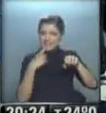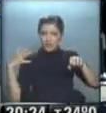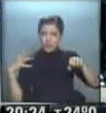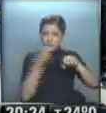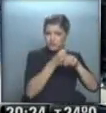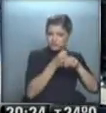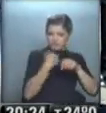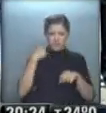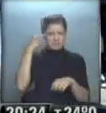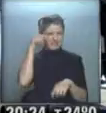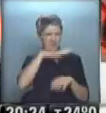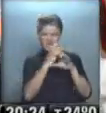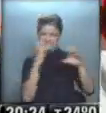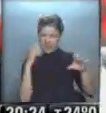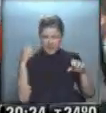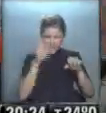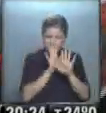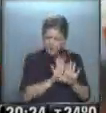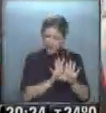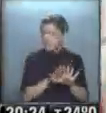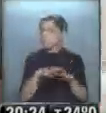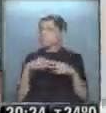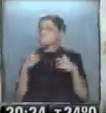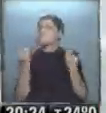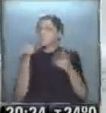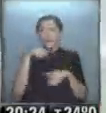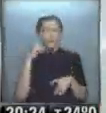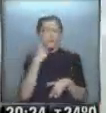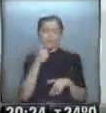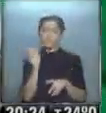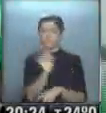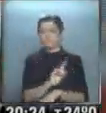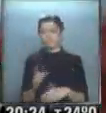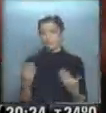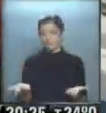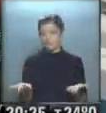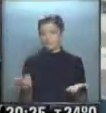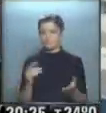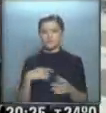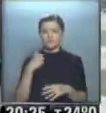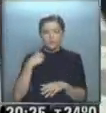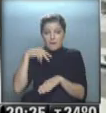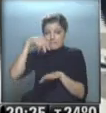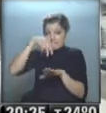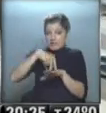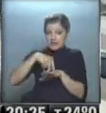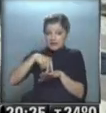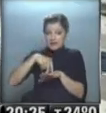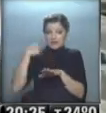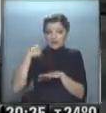va a aguantar un barco? Esa barrera de contención. Hoy no, fue un mosquito. Y se me abalanzaron todos, se me cayeron todos